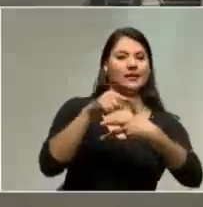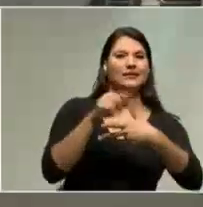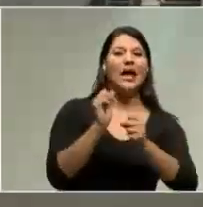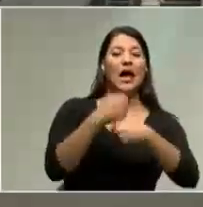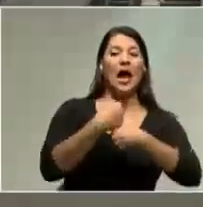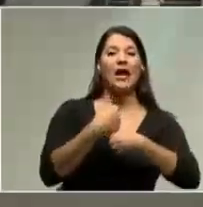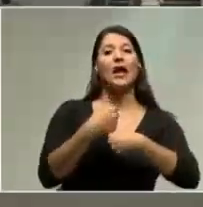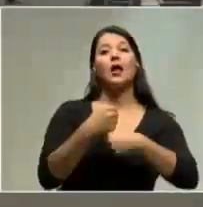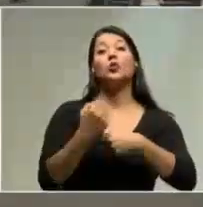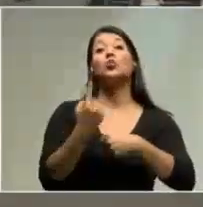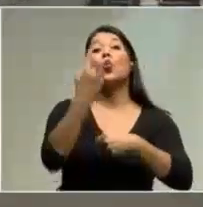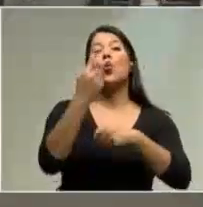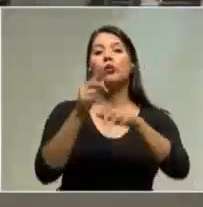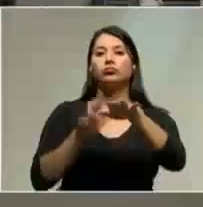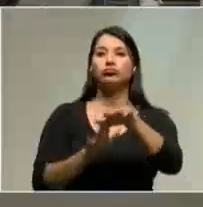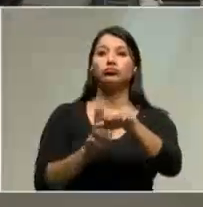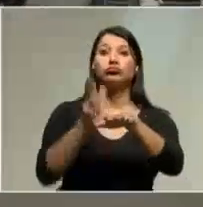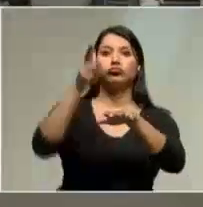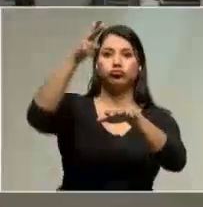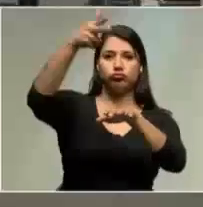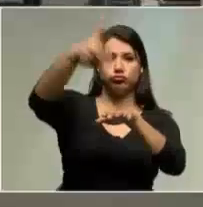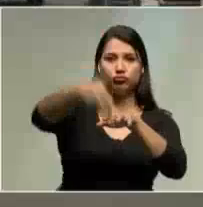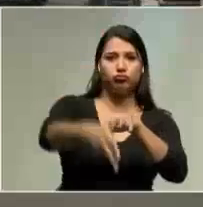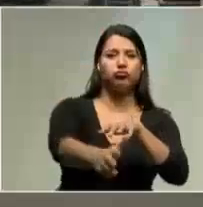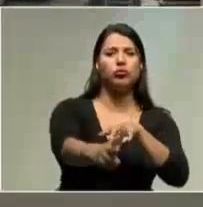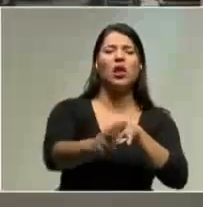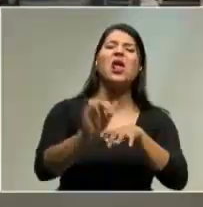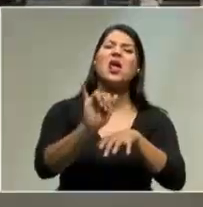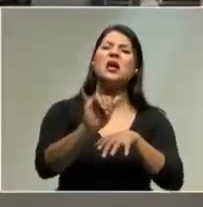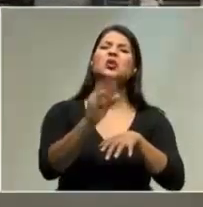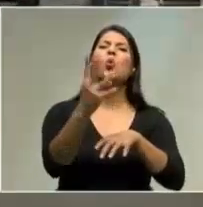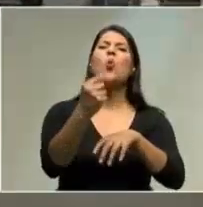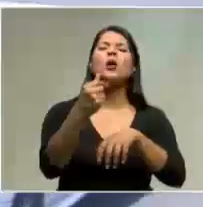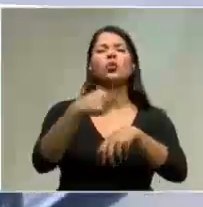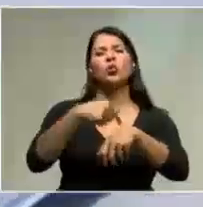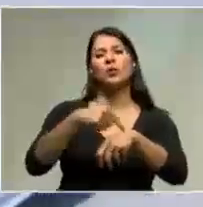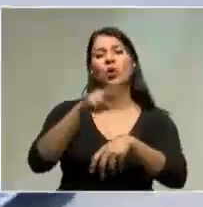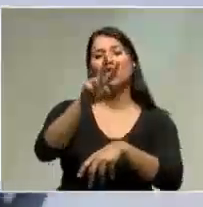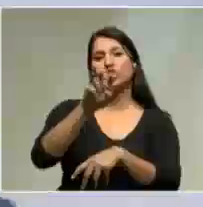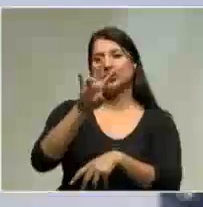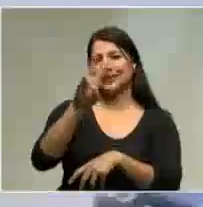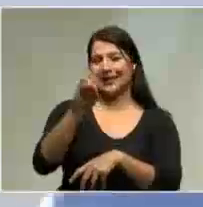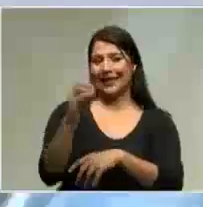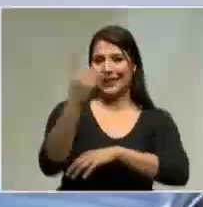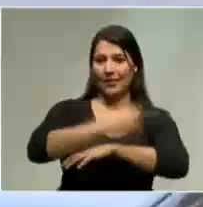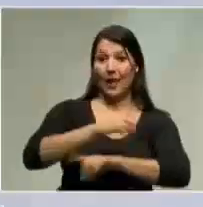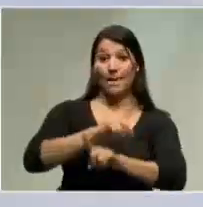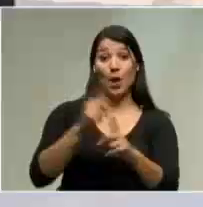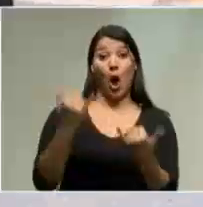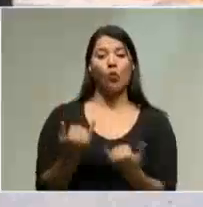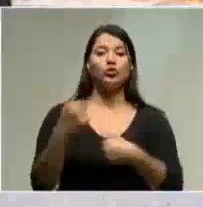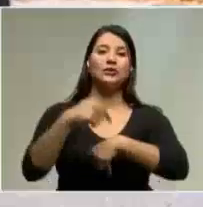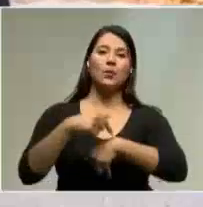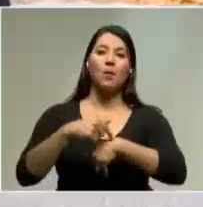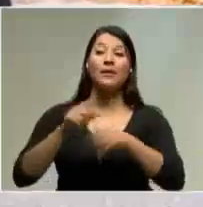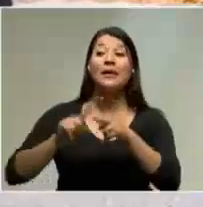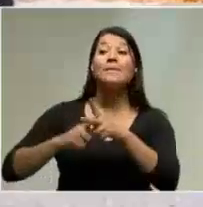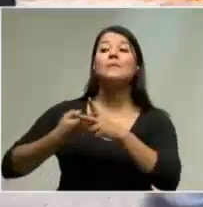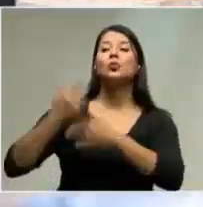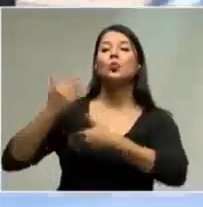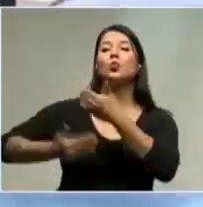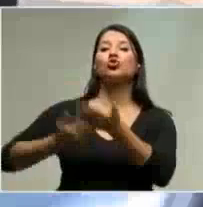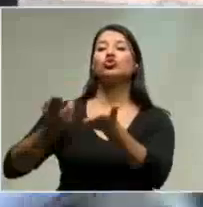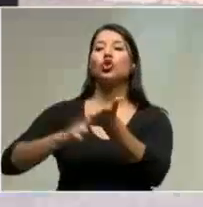construirá un carril elevado. Esta obra tendrá un tiempo estimado de 270 días, pero en este momento están recibiendo las ofertas para el